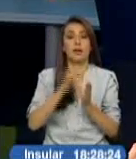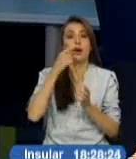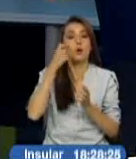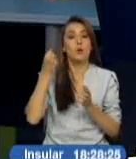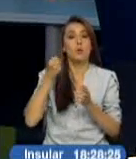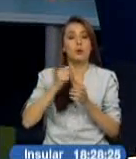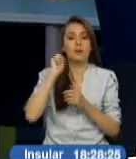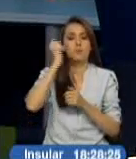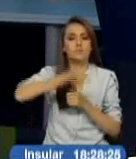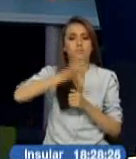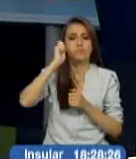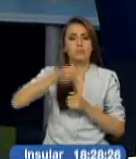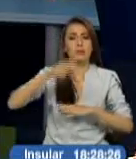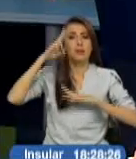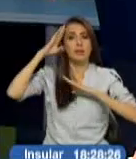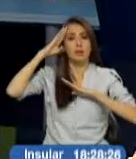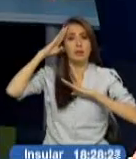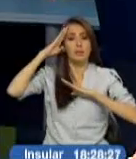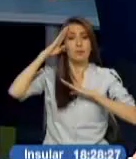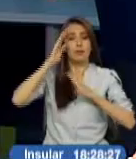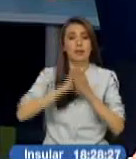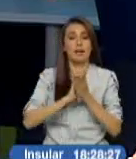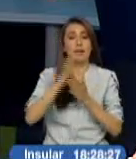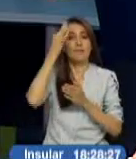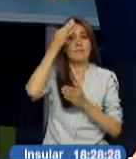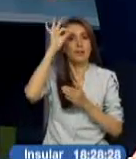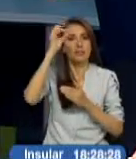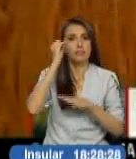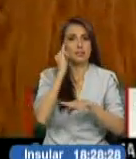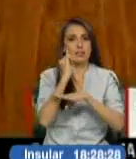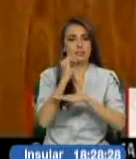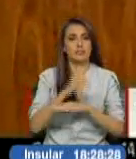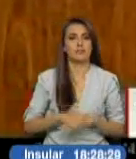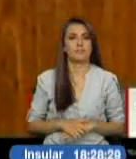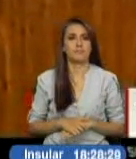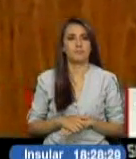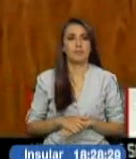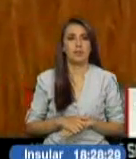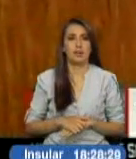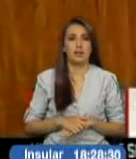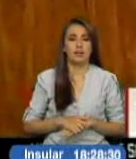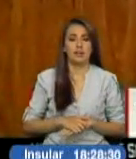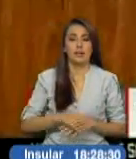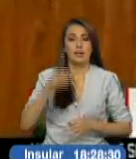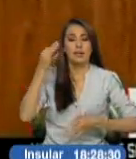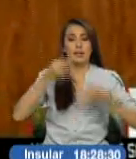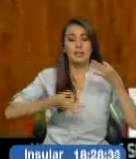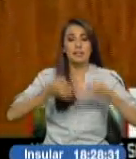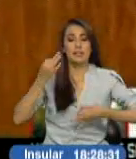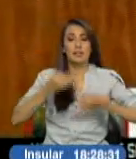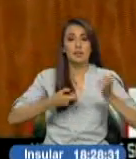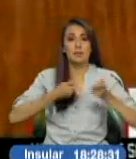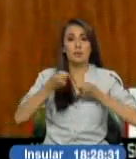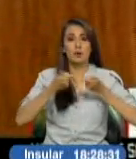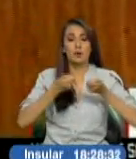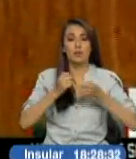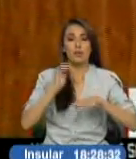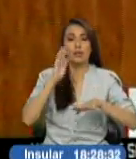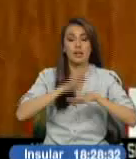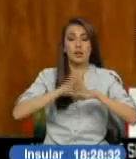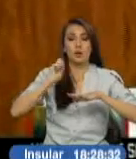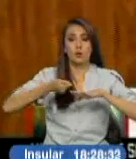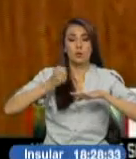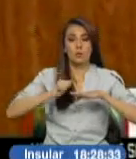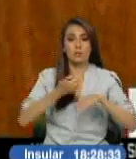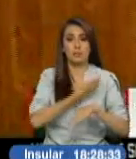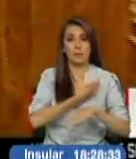con un martillo a un policía en la catedral de Notre Dame en Francia. El Tribunal Superior Electoral de Brasil reanudó esta tarde el juicio contra el presidente